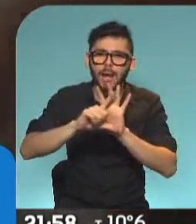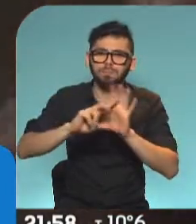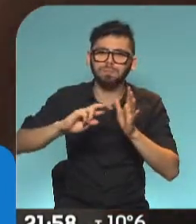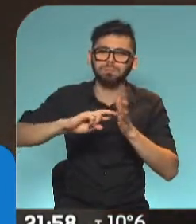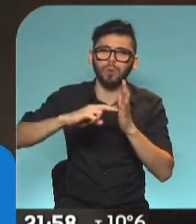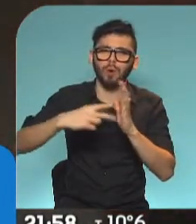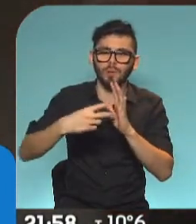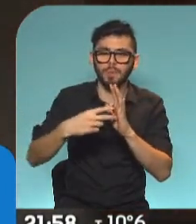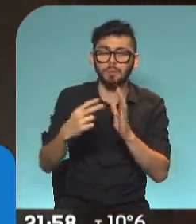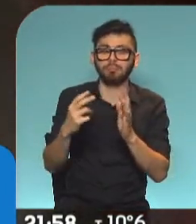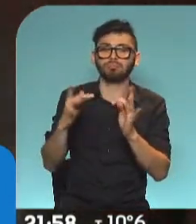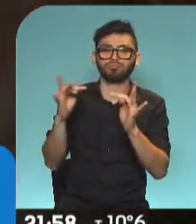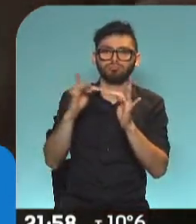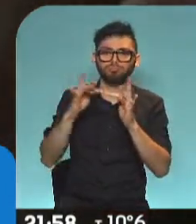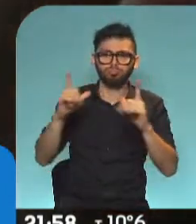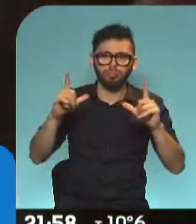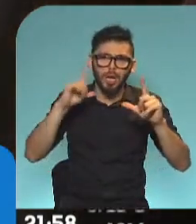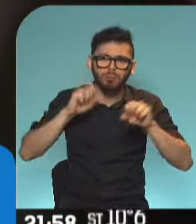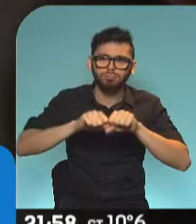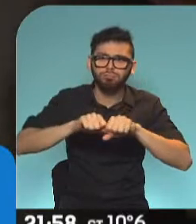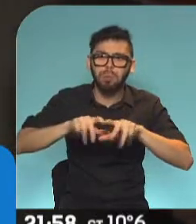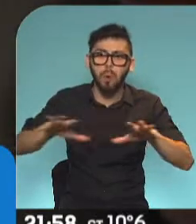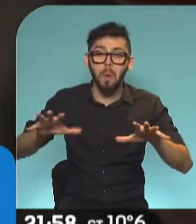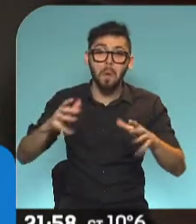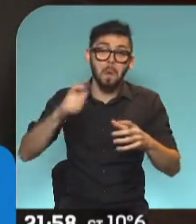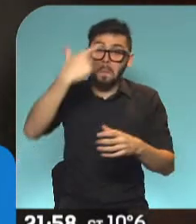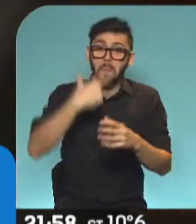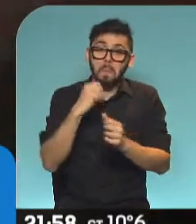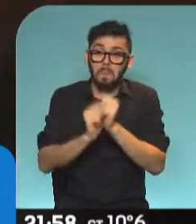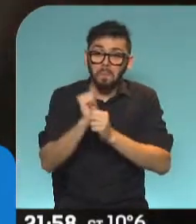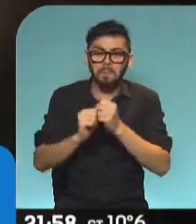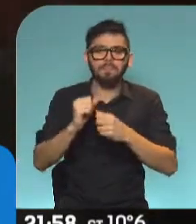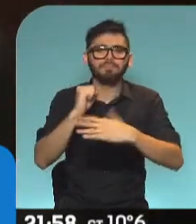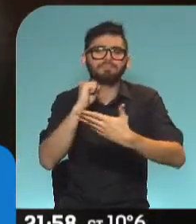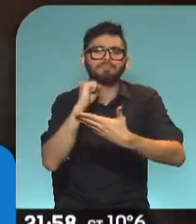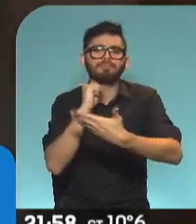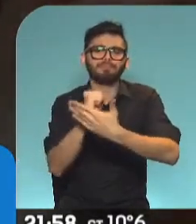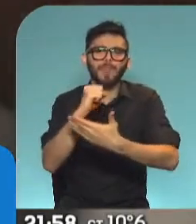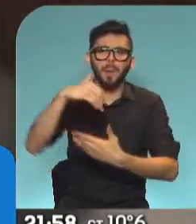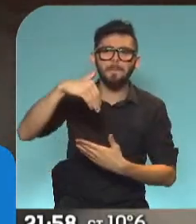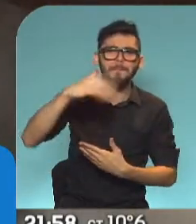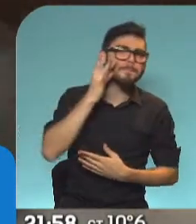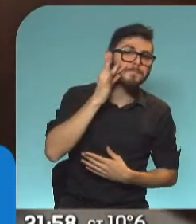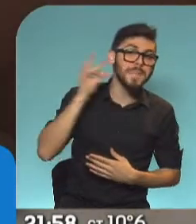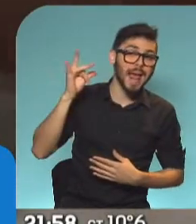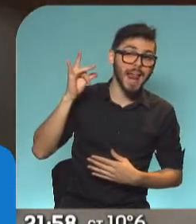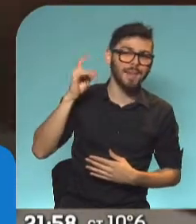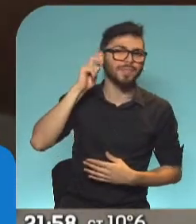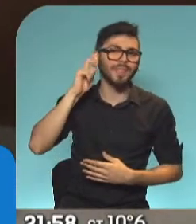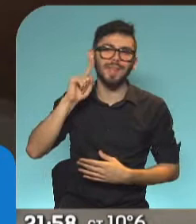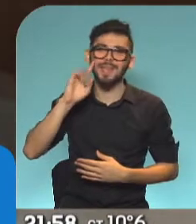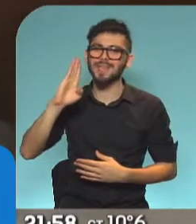semanas con el ingenio de esta emprendedora que bautizó su marca como Miel Gibson y el eslogan es Solo